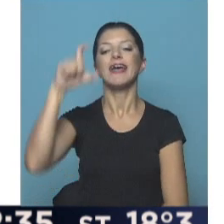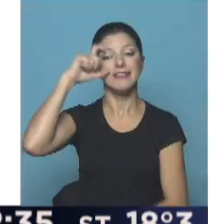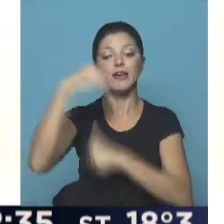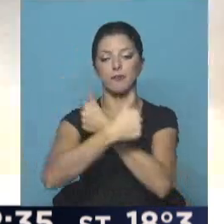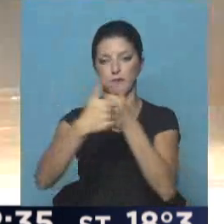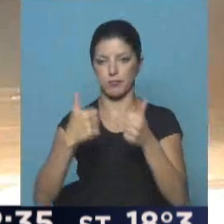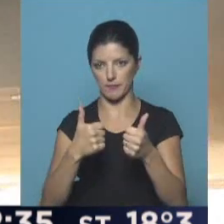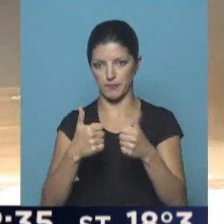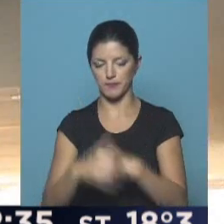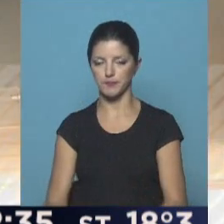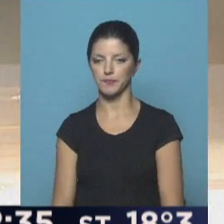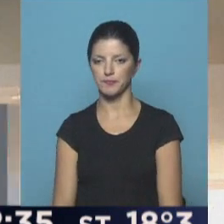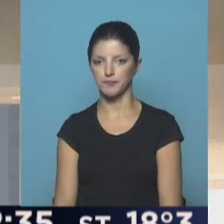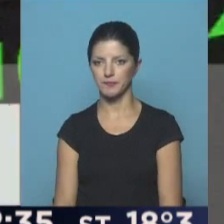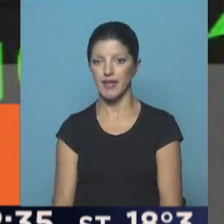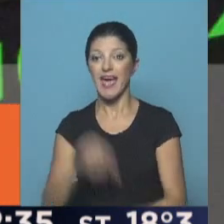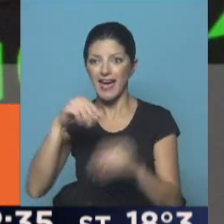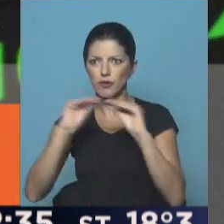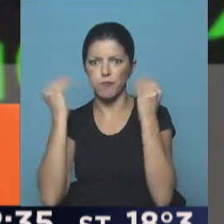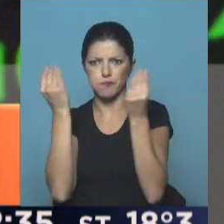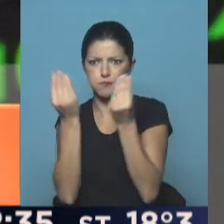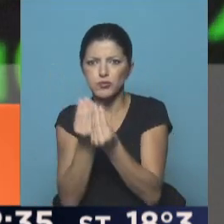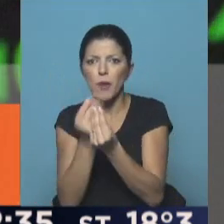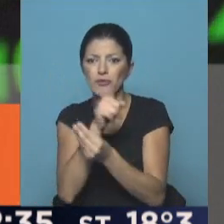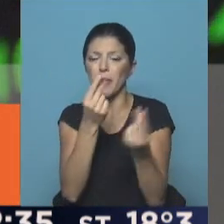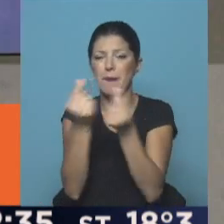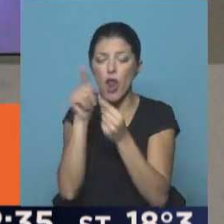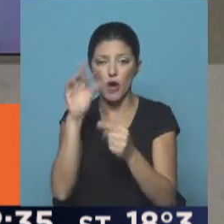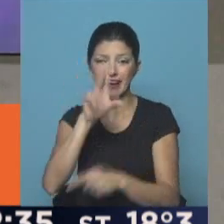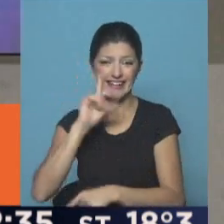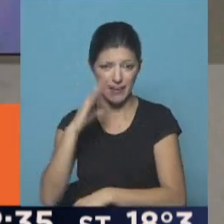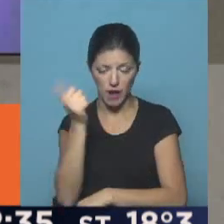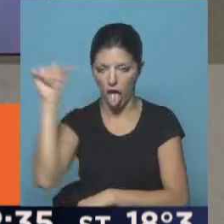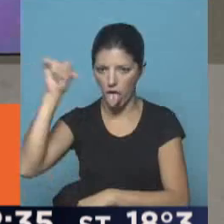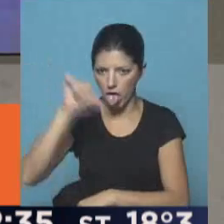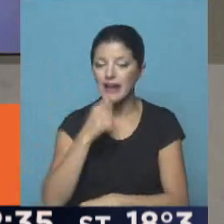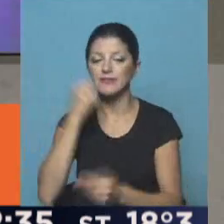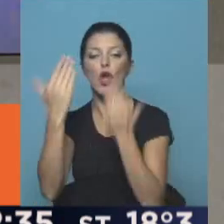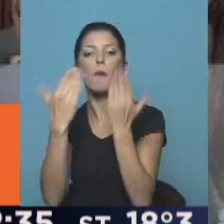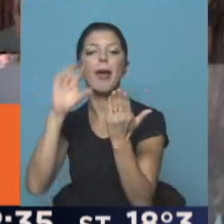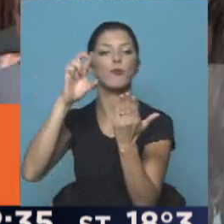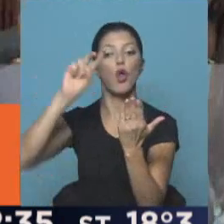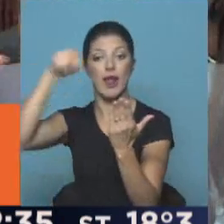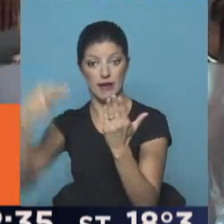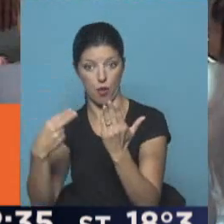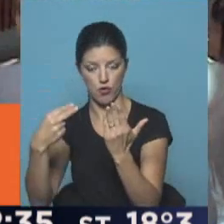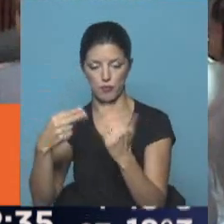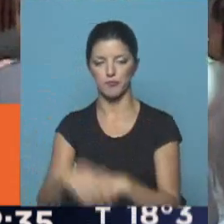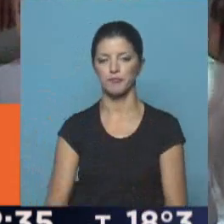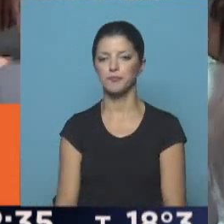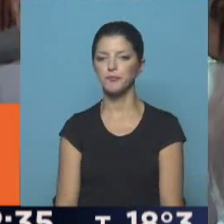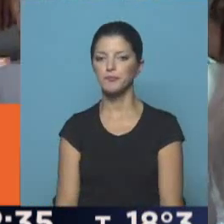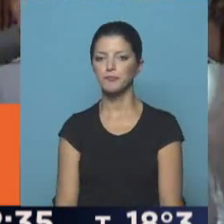bancas. Los inesperados resultados hundieron a la libra esterlina frente al dólar y al euro. El